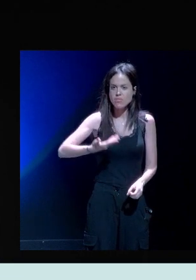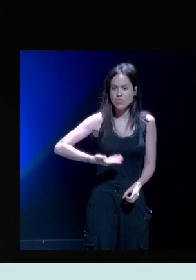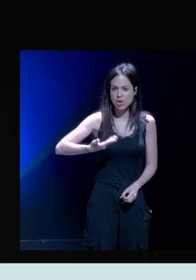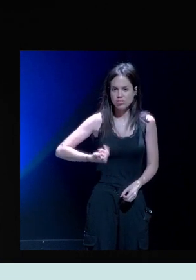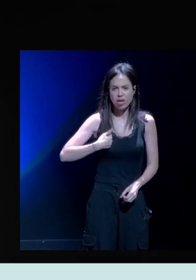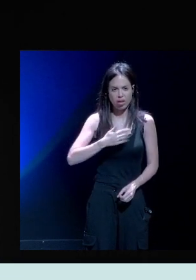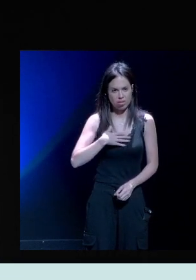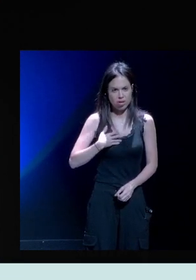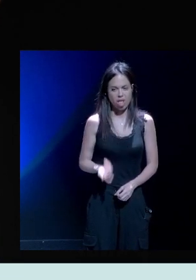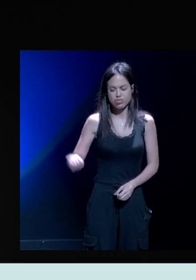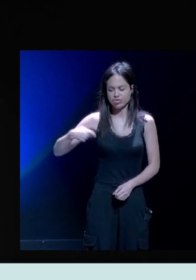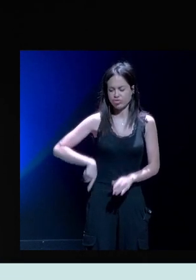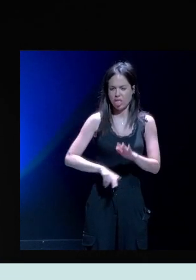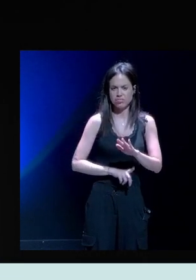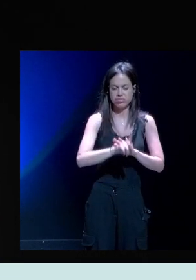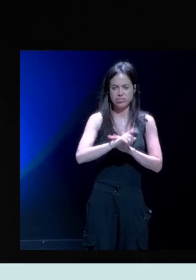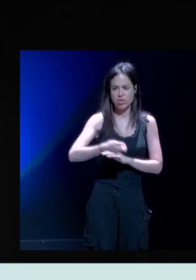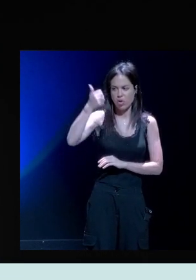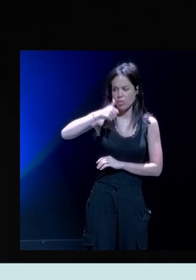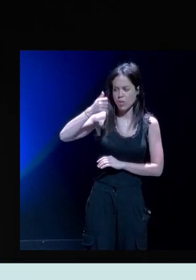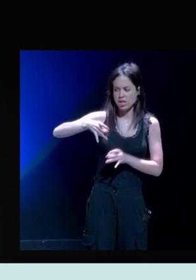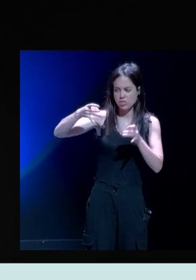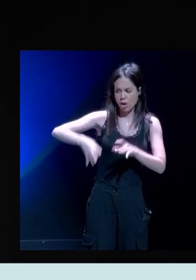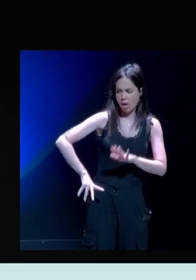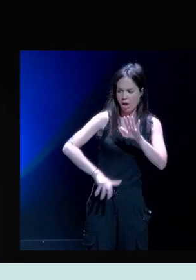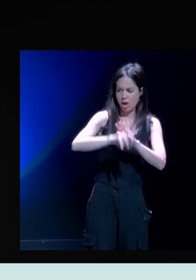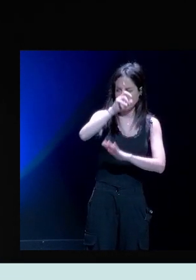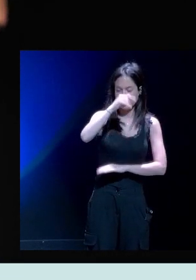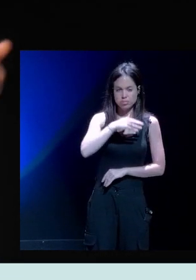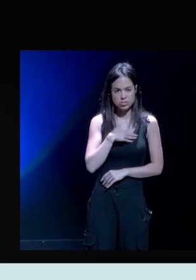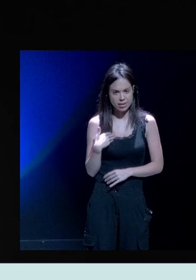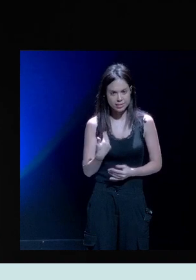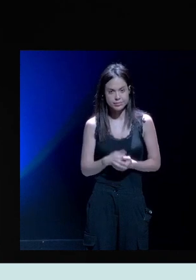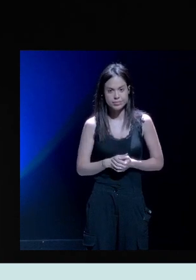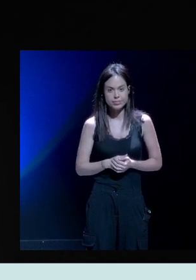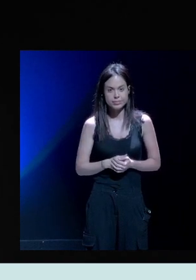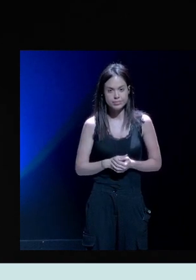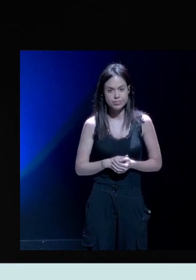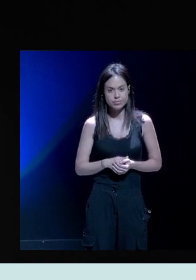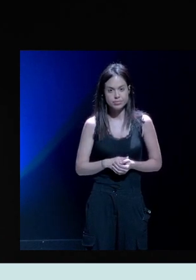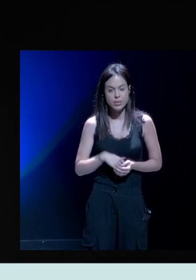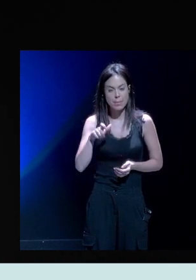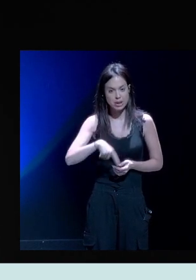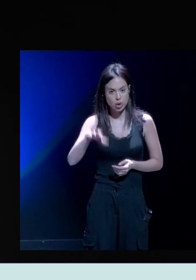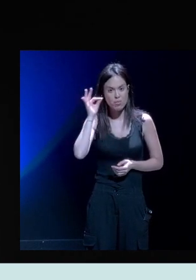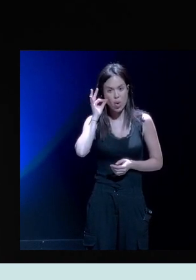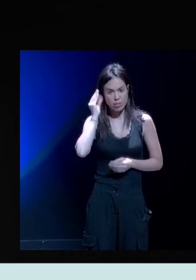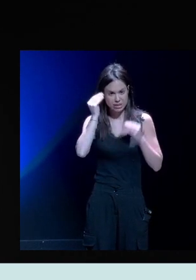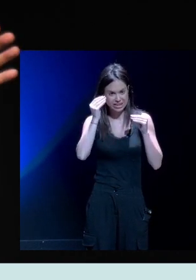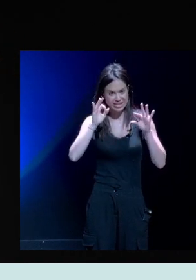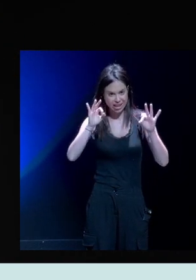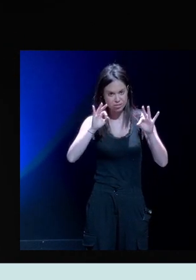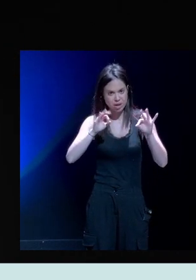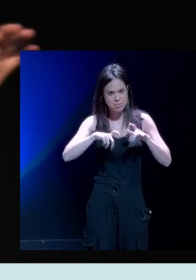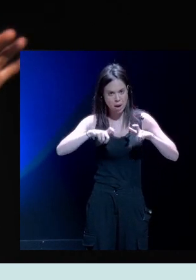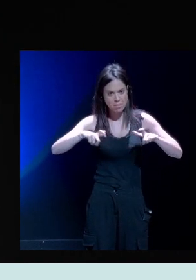nivel profesional al igual que los hombres. Y esta exigencia crece cada vez más, hasta el punto de que